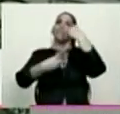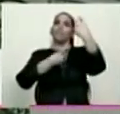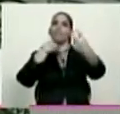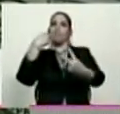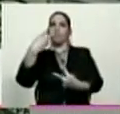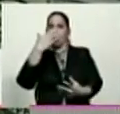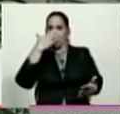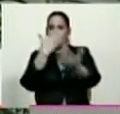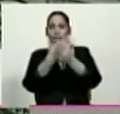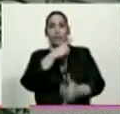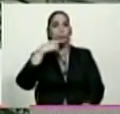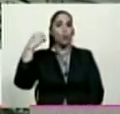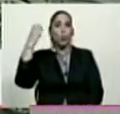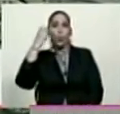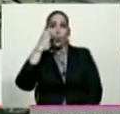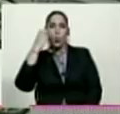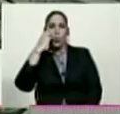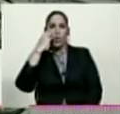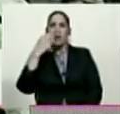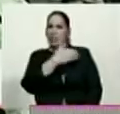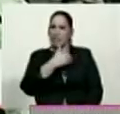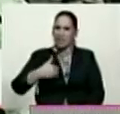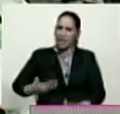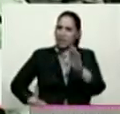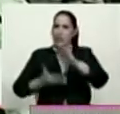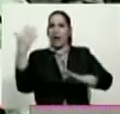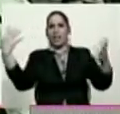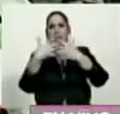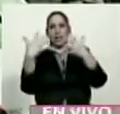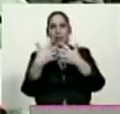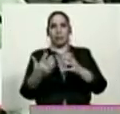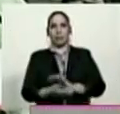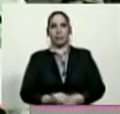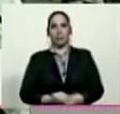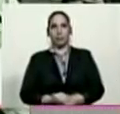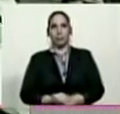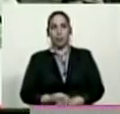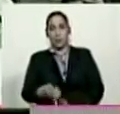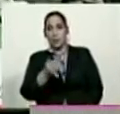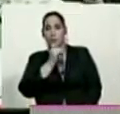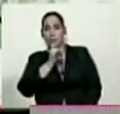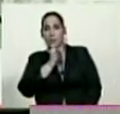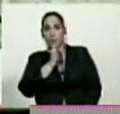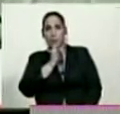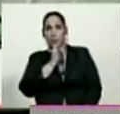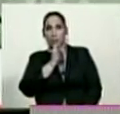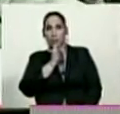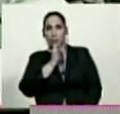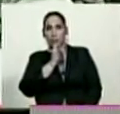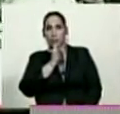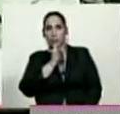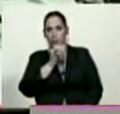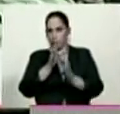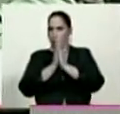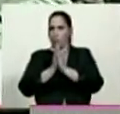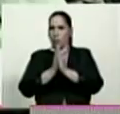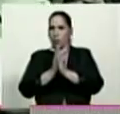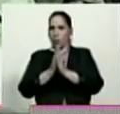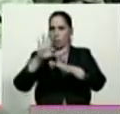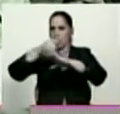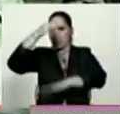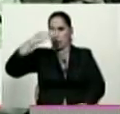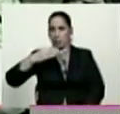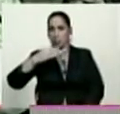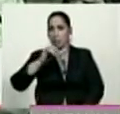Iván Duque, que los quiere llevar a una guerra. Tengo la información, padrino, Ceballos, generales, tengo